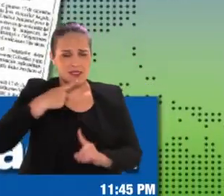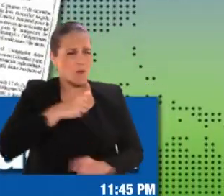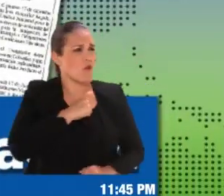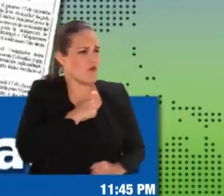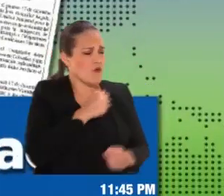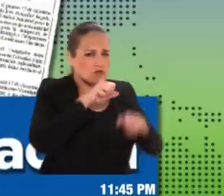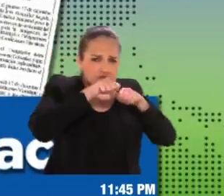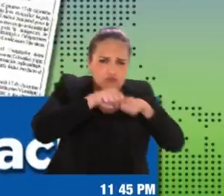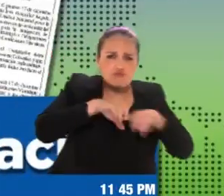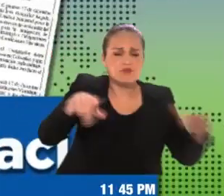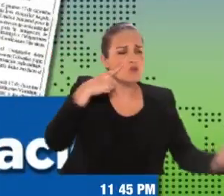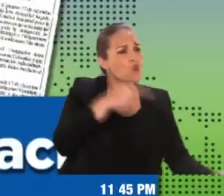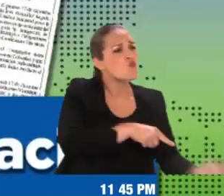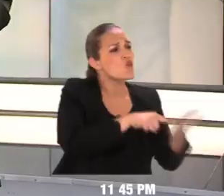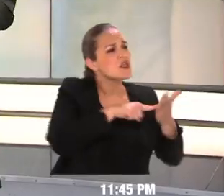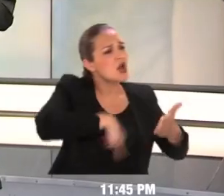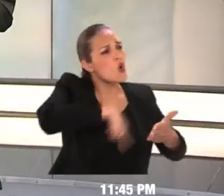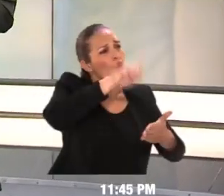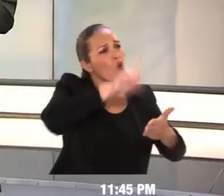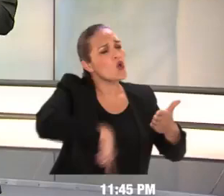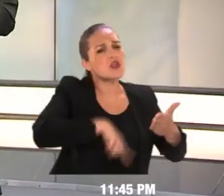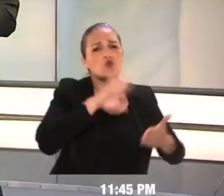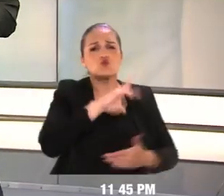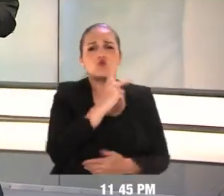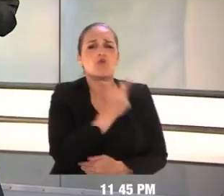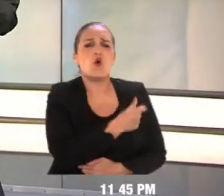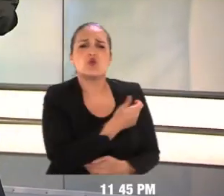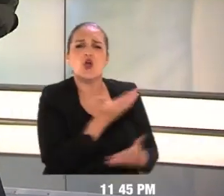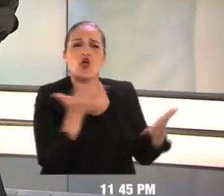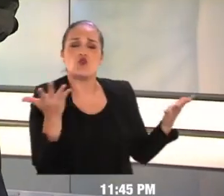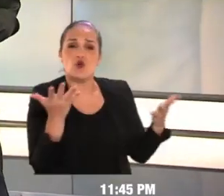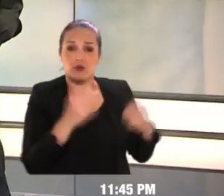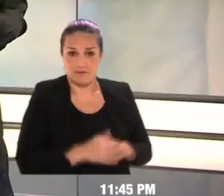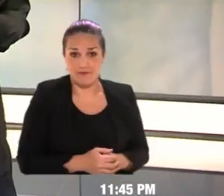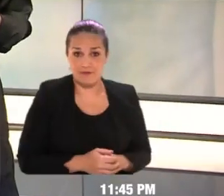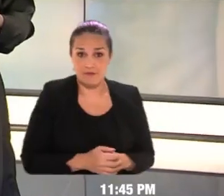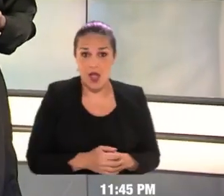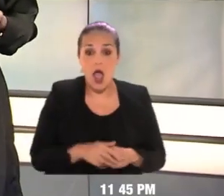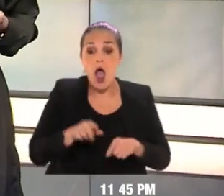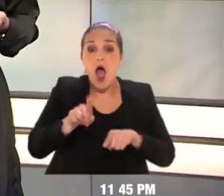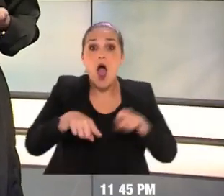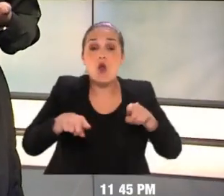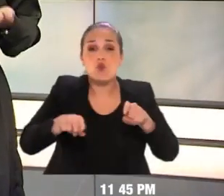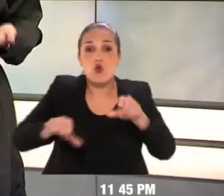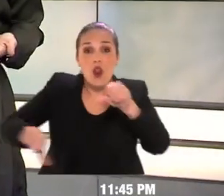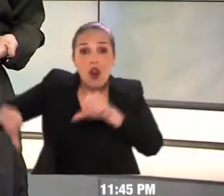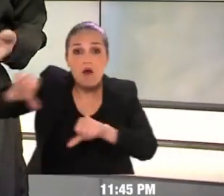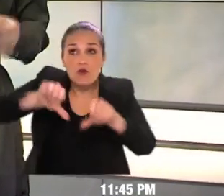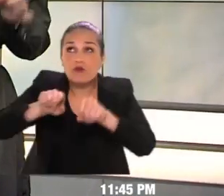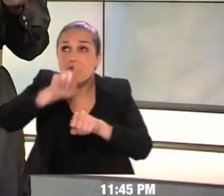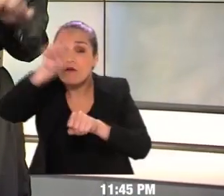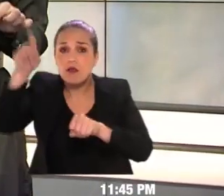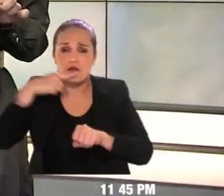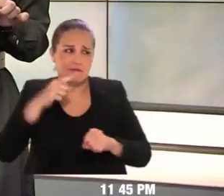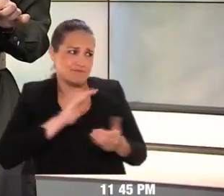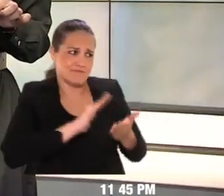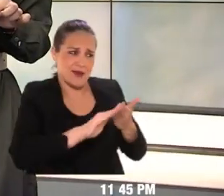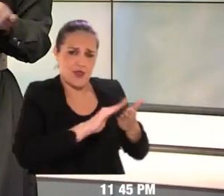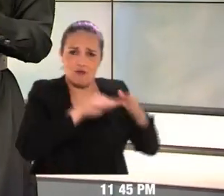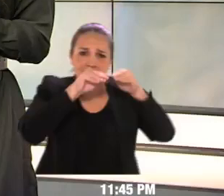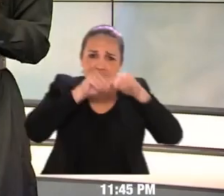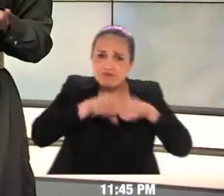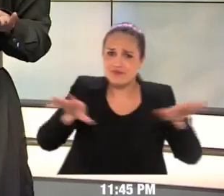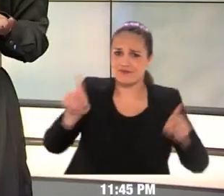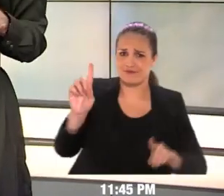Algunos laboratorios interpusieron una tutela ante el Consejo de Estado argumentando la confidencialidad de los contratos. Este tribunal